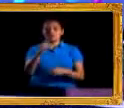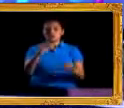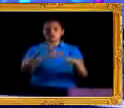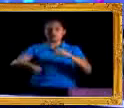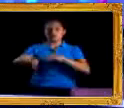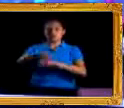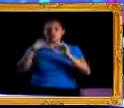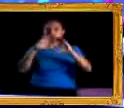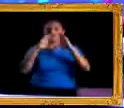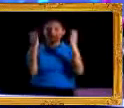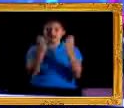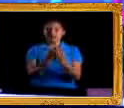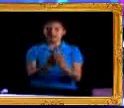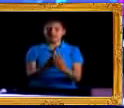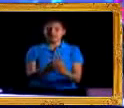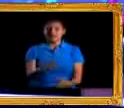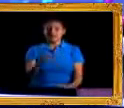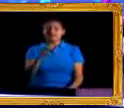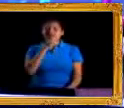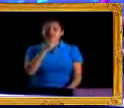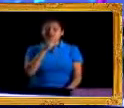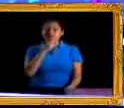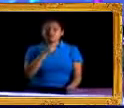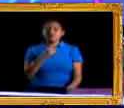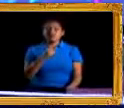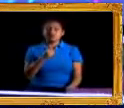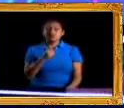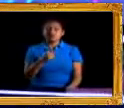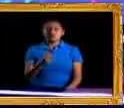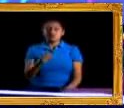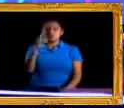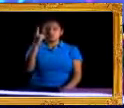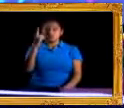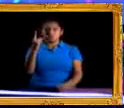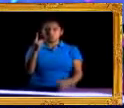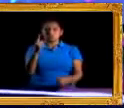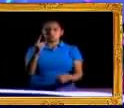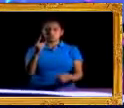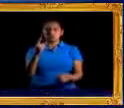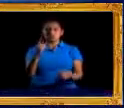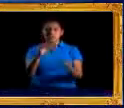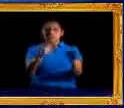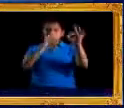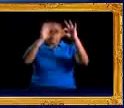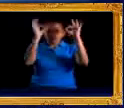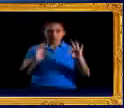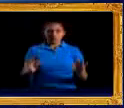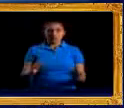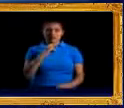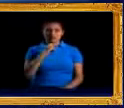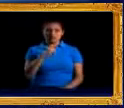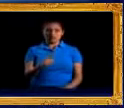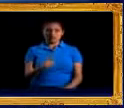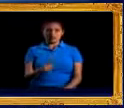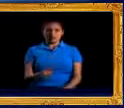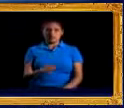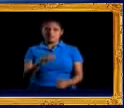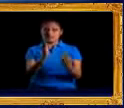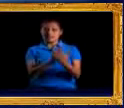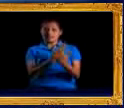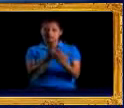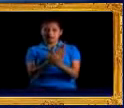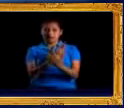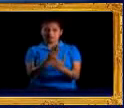ver a uno de los antiguos orígenes de un sistema para el fin de los tiempos. Mire lo que dice las